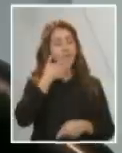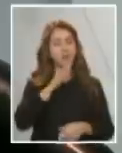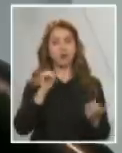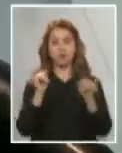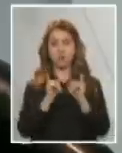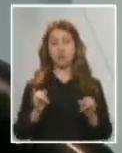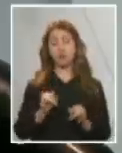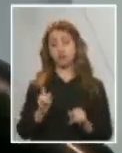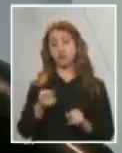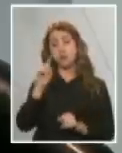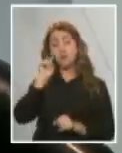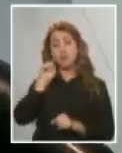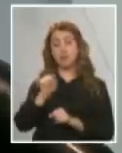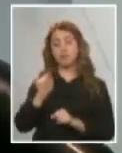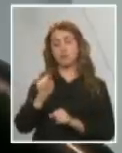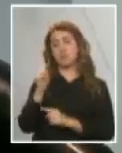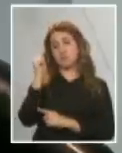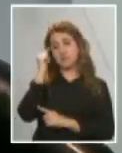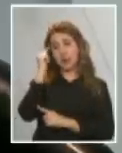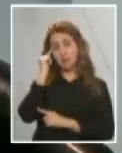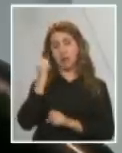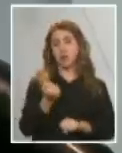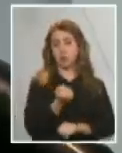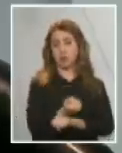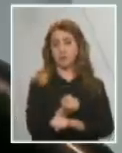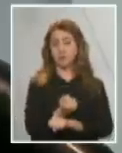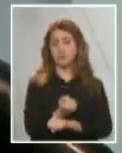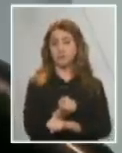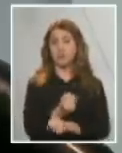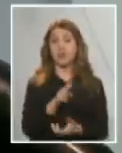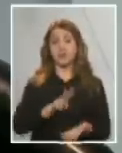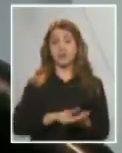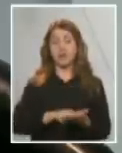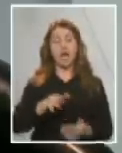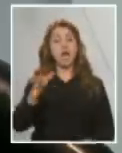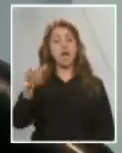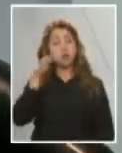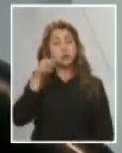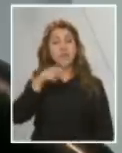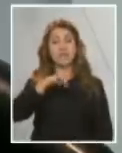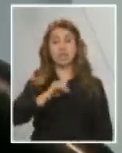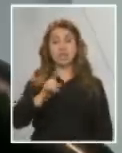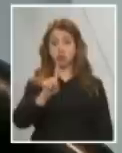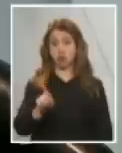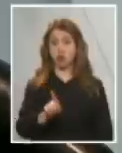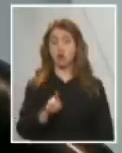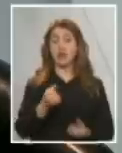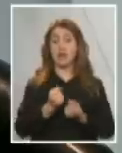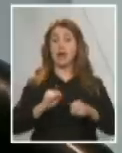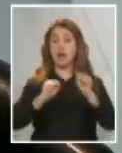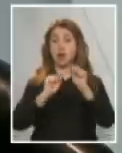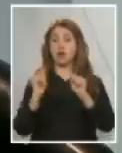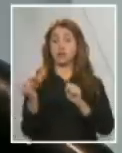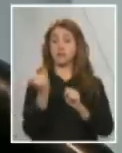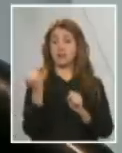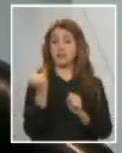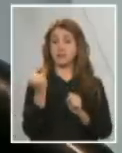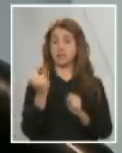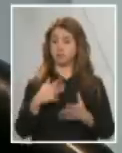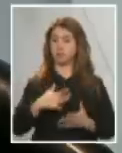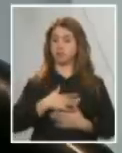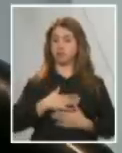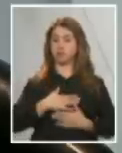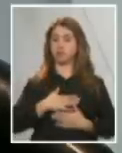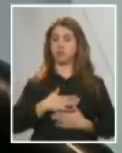nosotros encontramos. Y la verdad es que escuchar a Nicole, ver cómo ganó en independencia, cómo con una